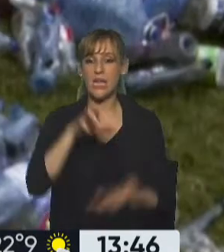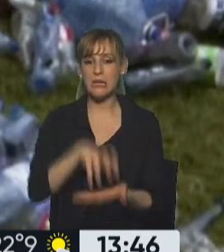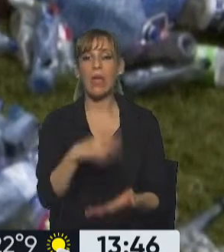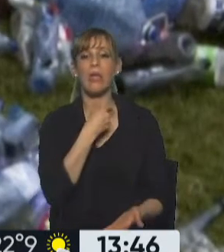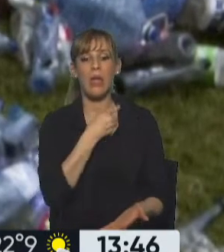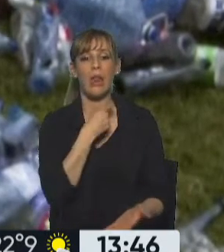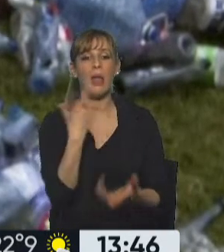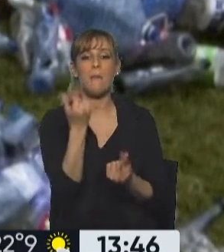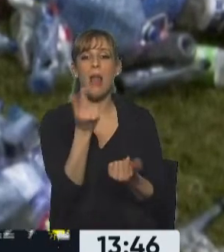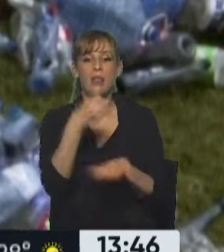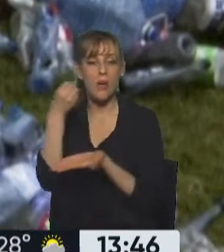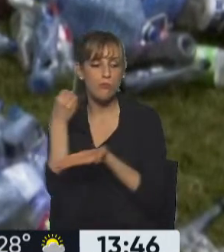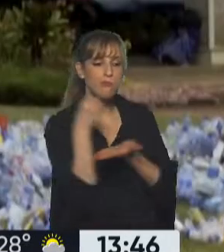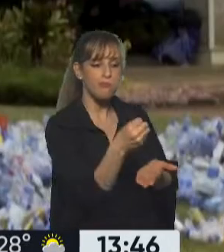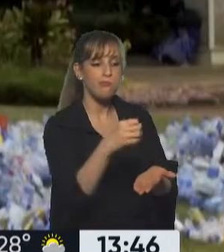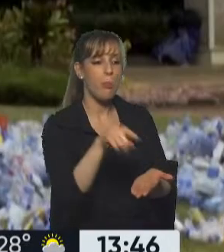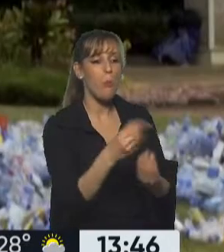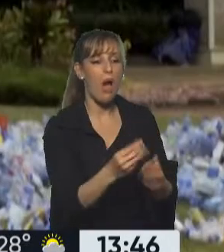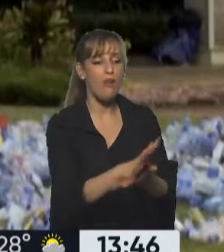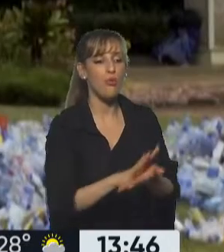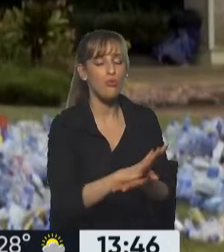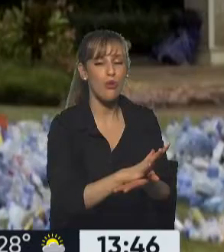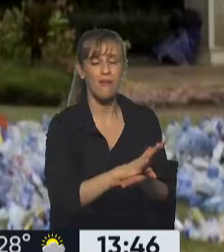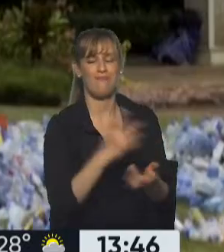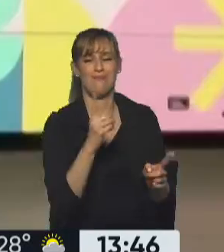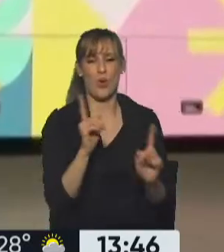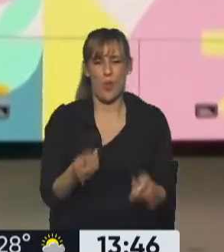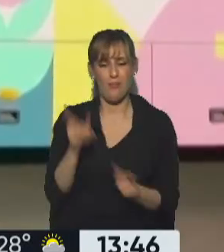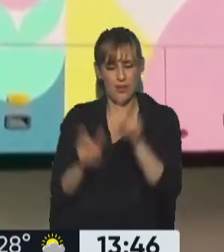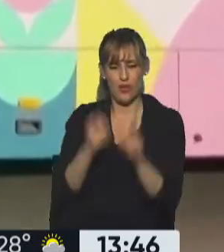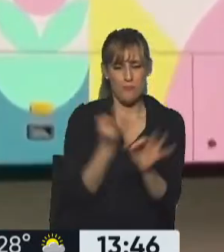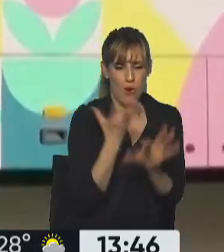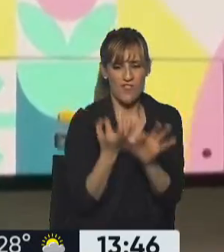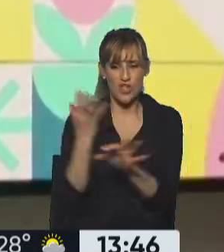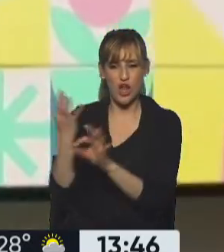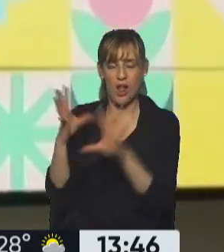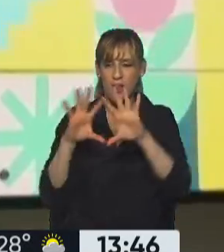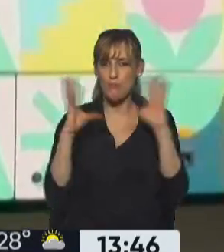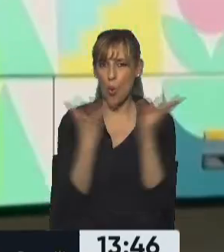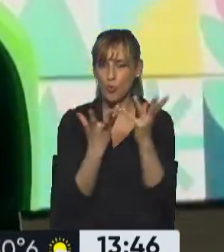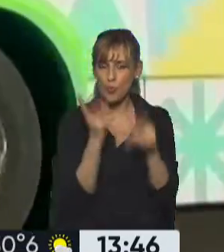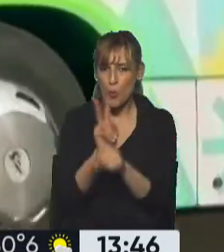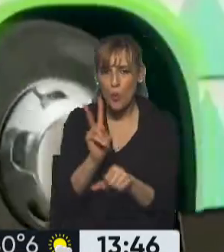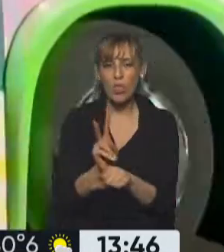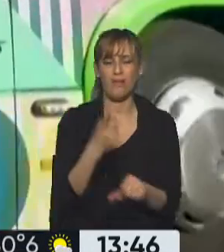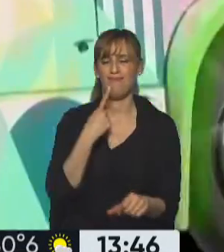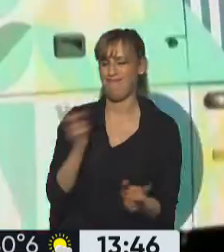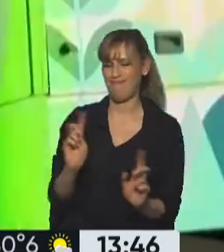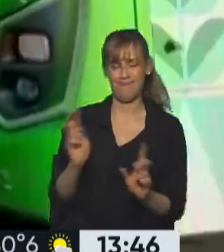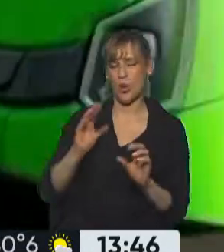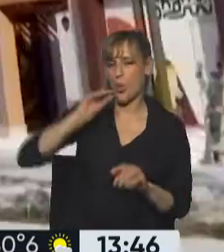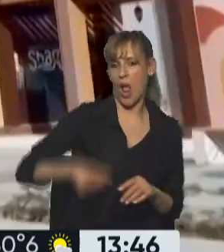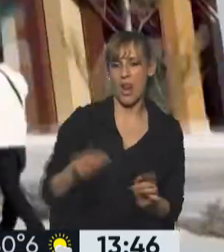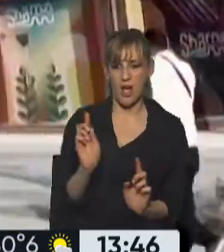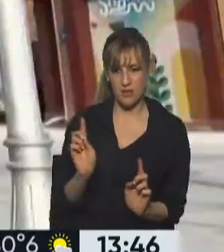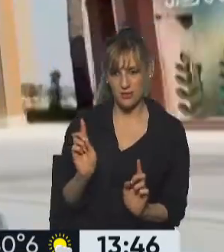proyectos sustentables, pero no aplacan las críticas de los ecologistas. Por todo esto, la conferencia de Egipto, presentada como una cumbre